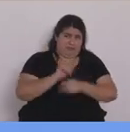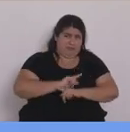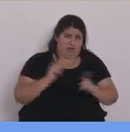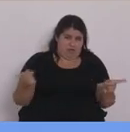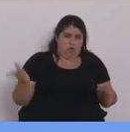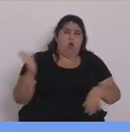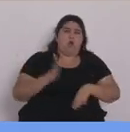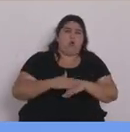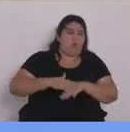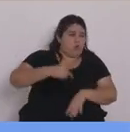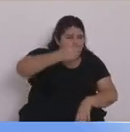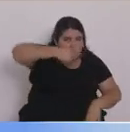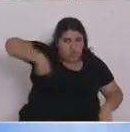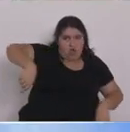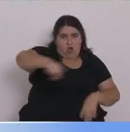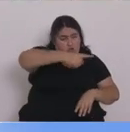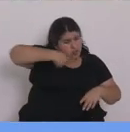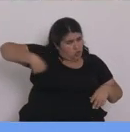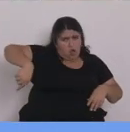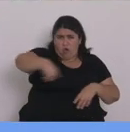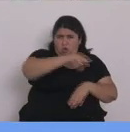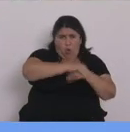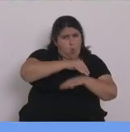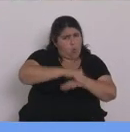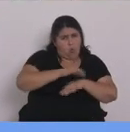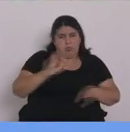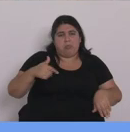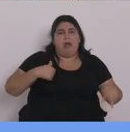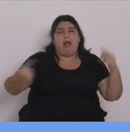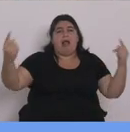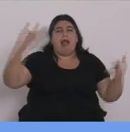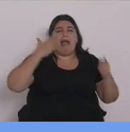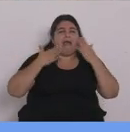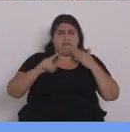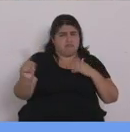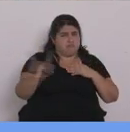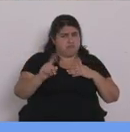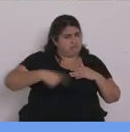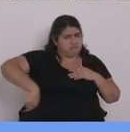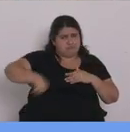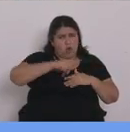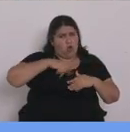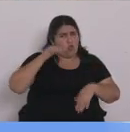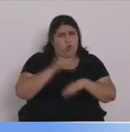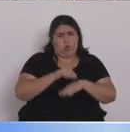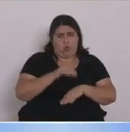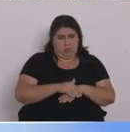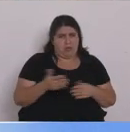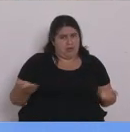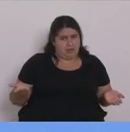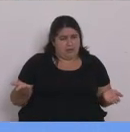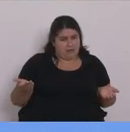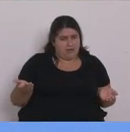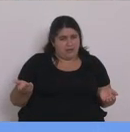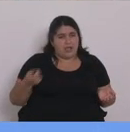todos los que estamos acá, todos, todos, no somos ninguno creíble. Entonces, eso es lo que está pasando. Cuando